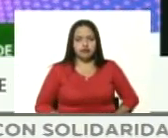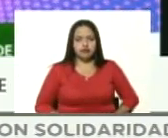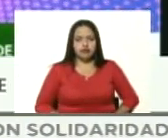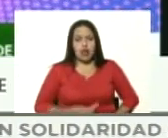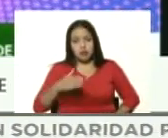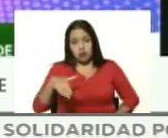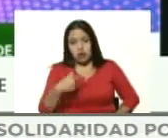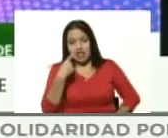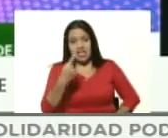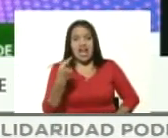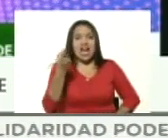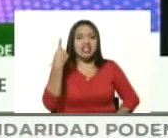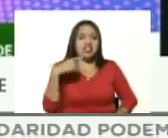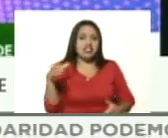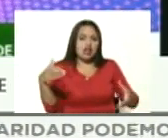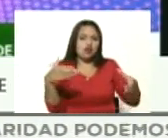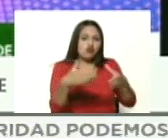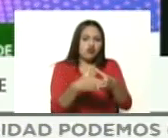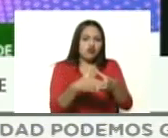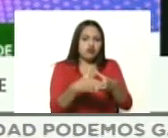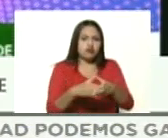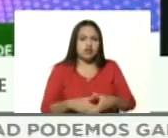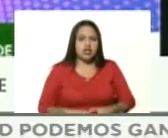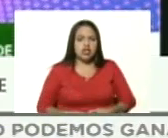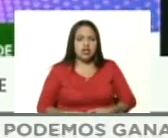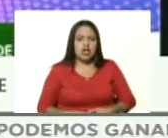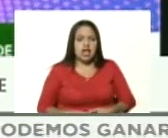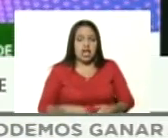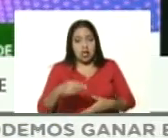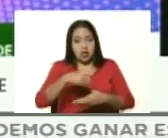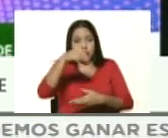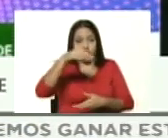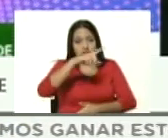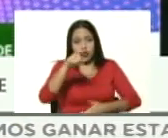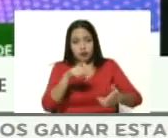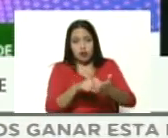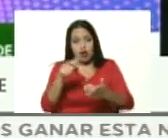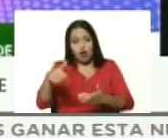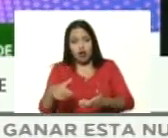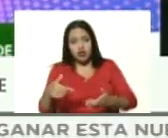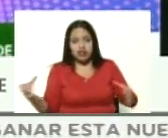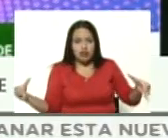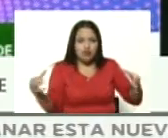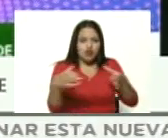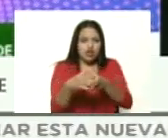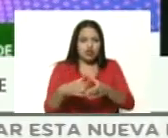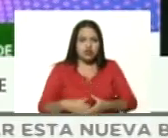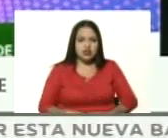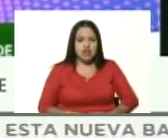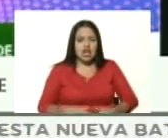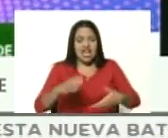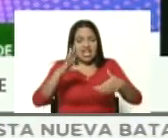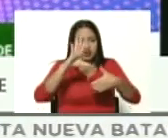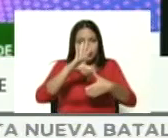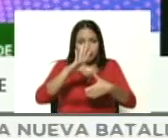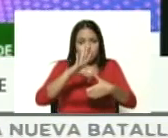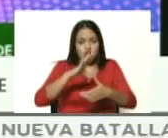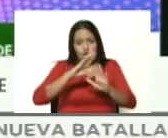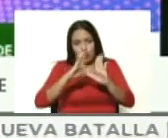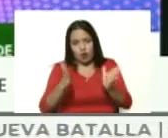Pudiéramos decir que ayer se reunió en el norte global y hoy nos estamos reuniendo el sur